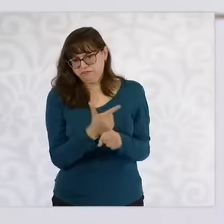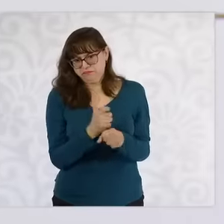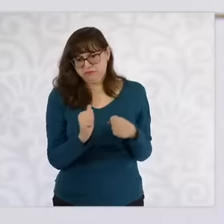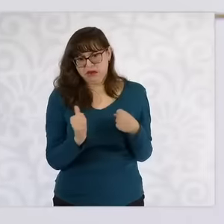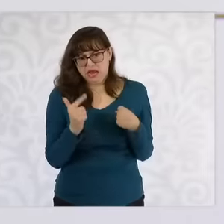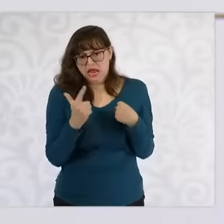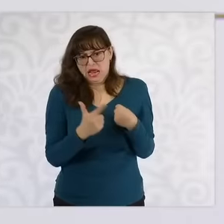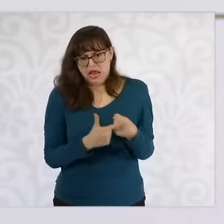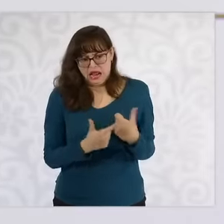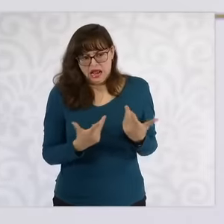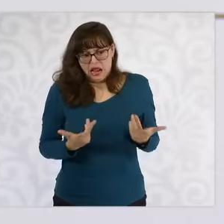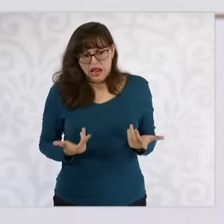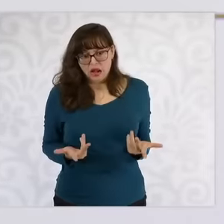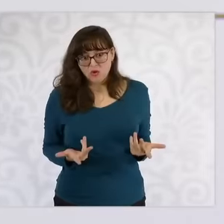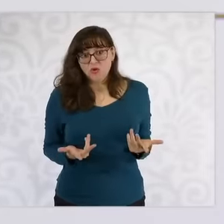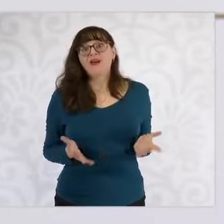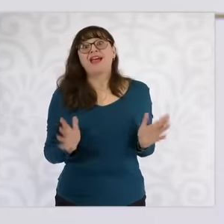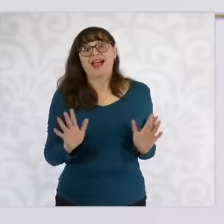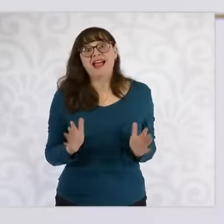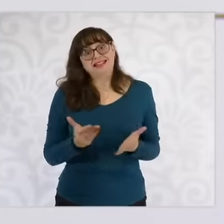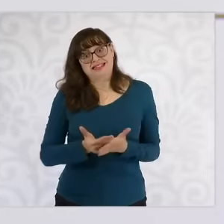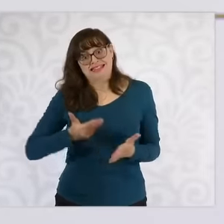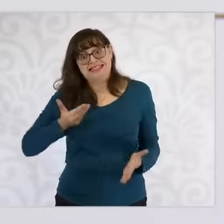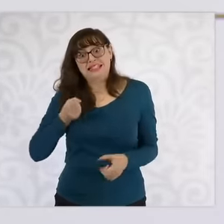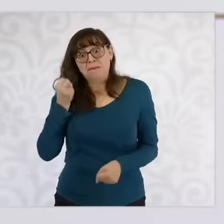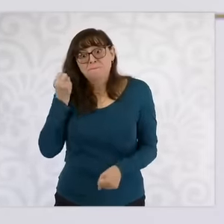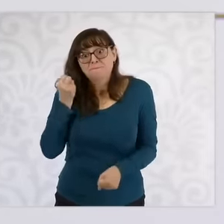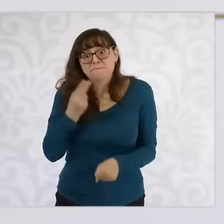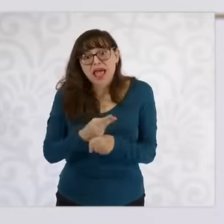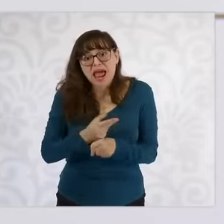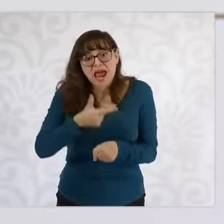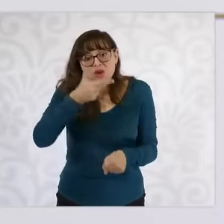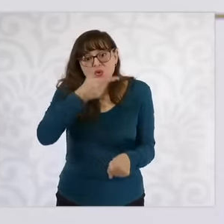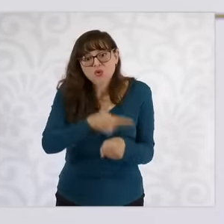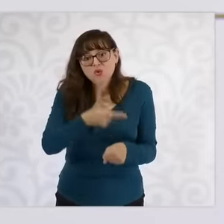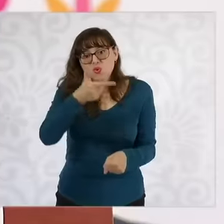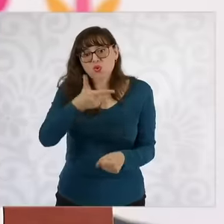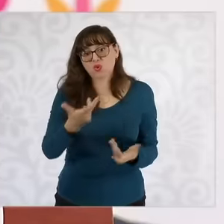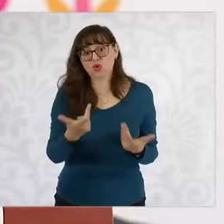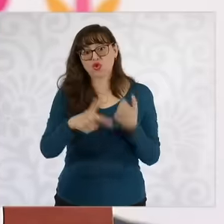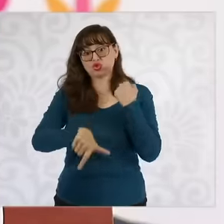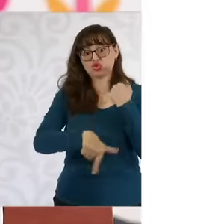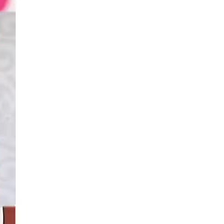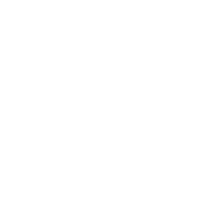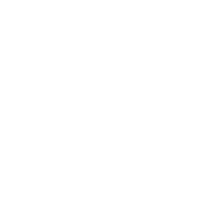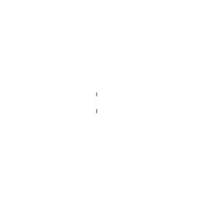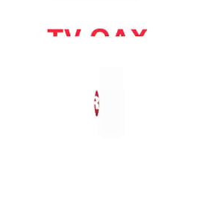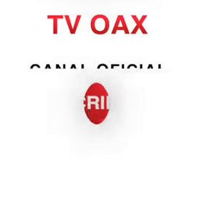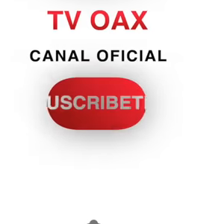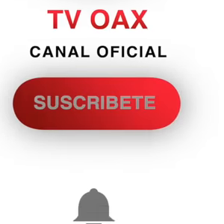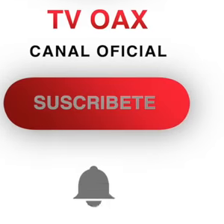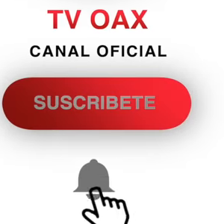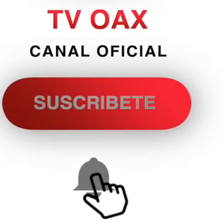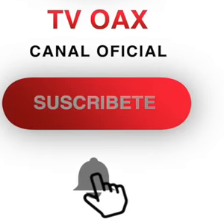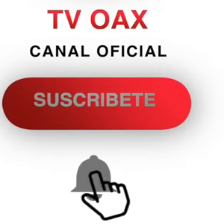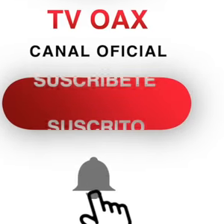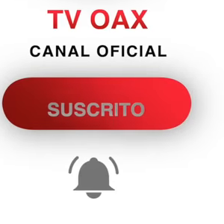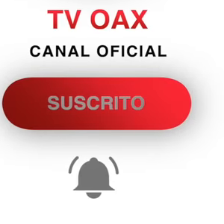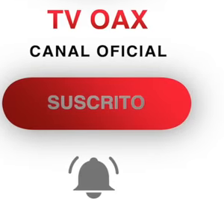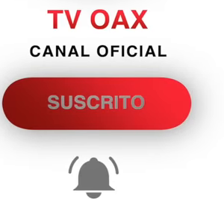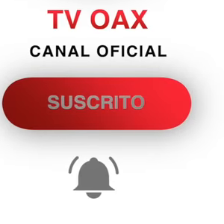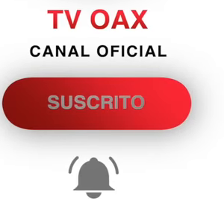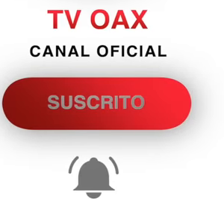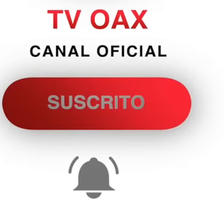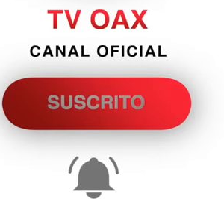es un programa preventivo de un impacto, estamos hablando de más de 12 millones de personas, particularmente